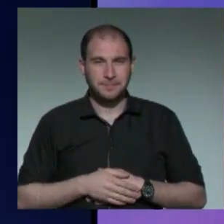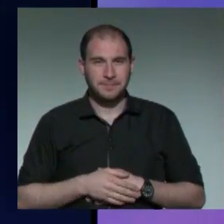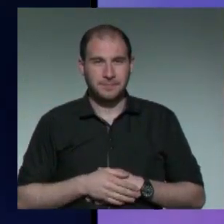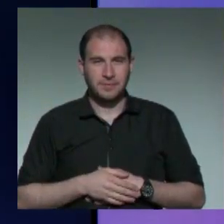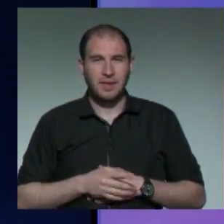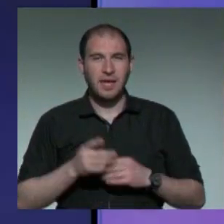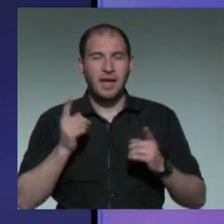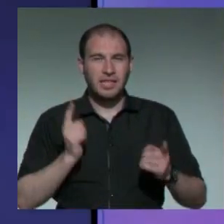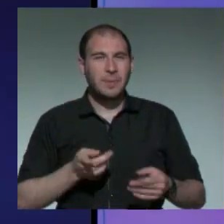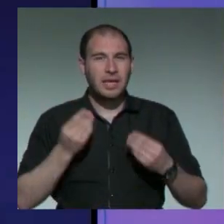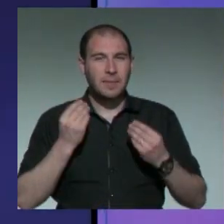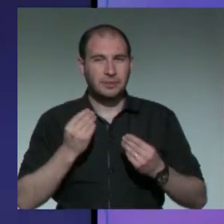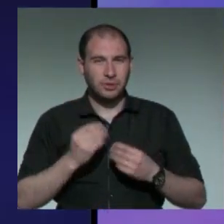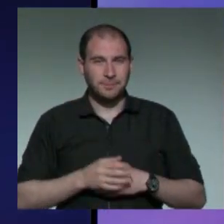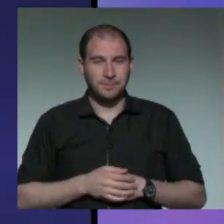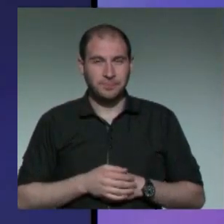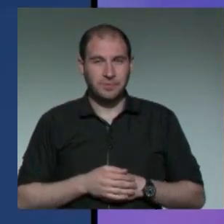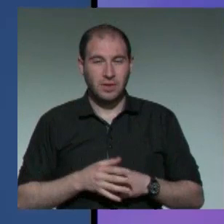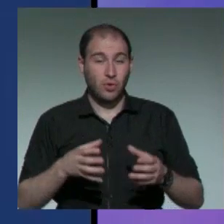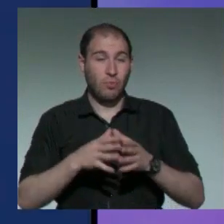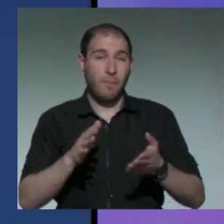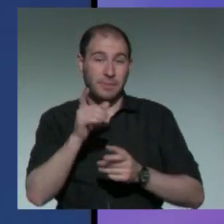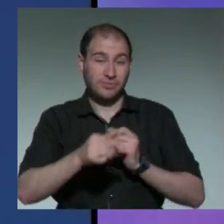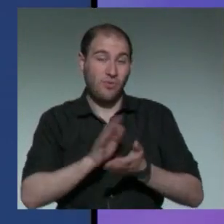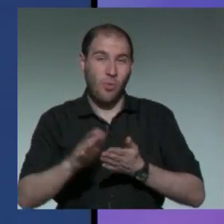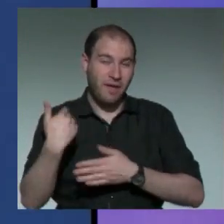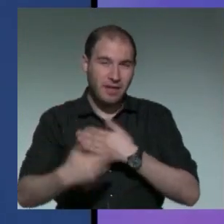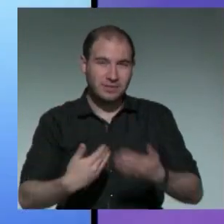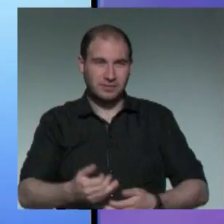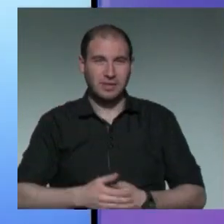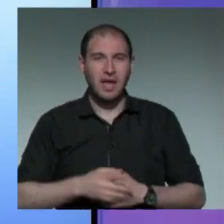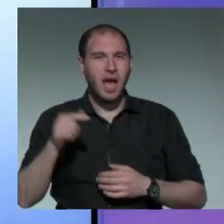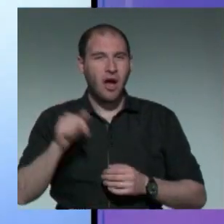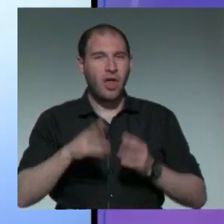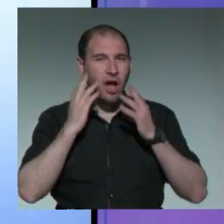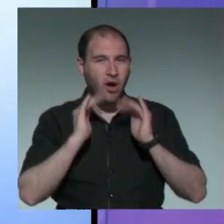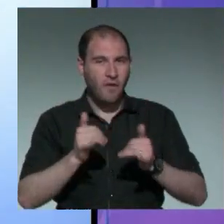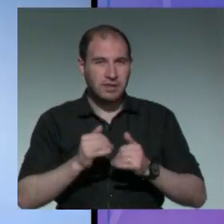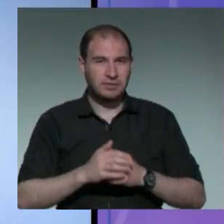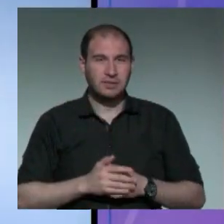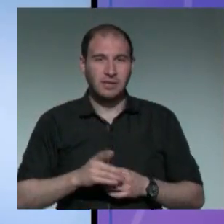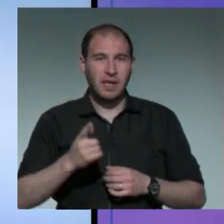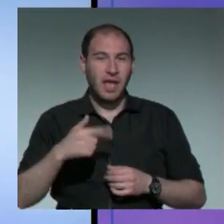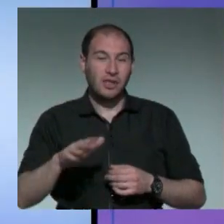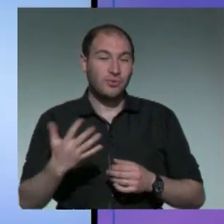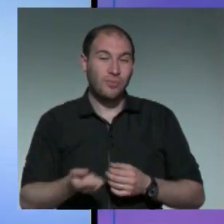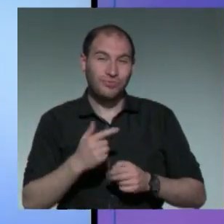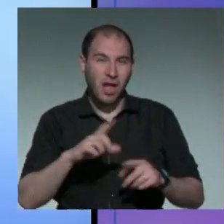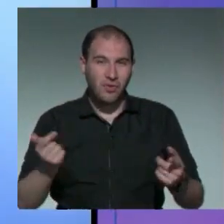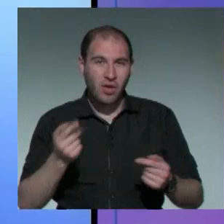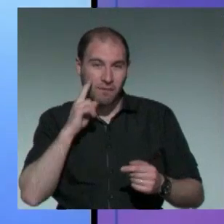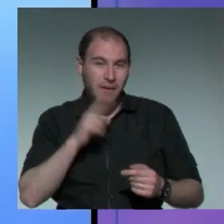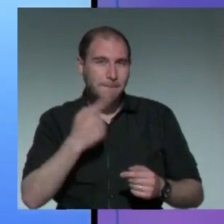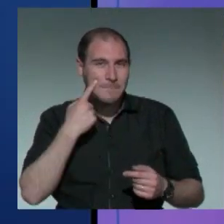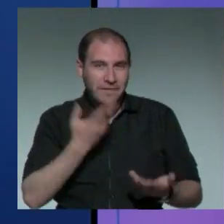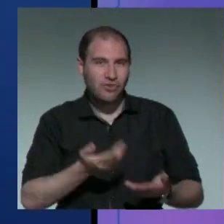y lo que fue pasando también fue con las nuevas generaciones, ¿no? Hoy hay chicos que obviamente nunca tuvieron la oportunidad ni siquiera de vernos en